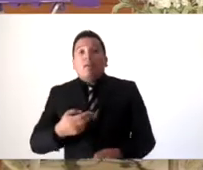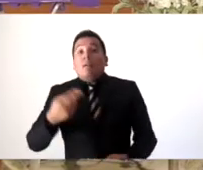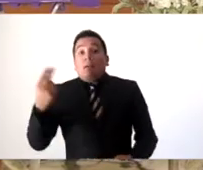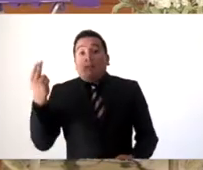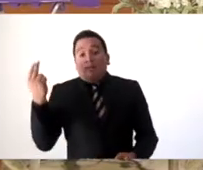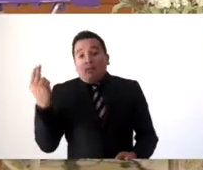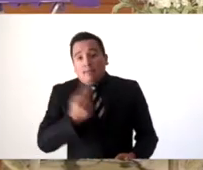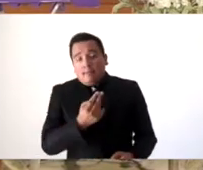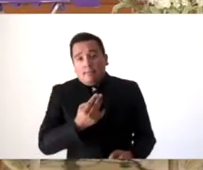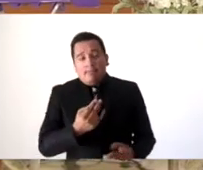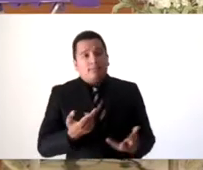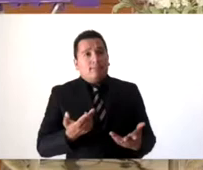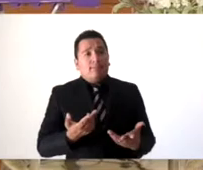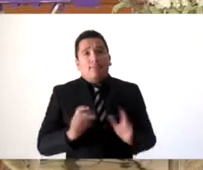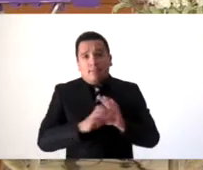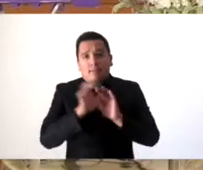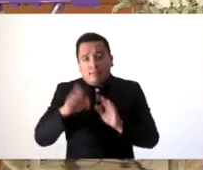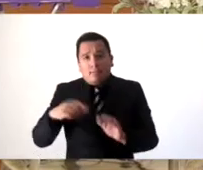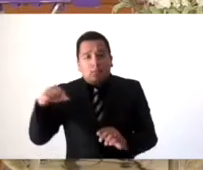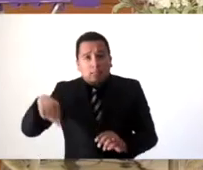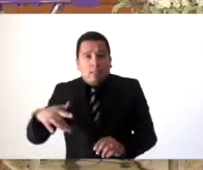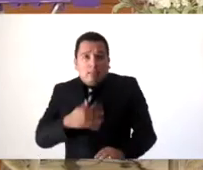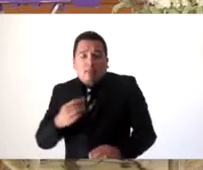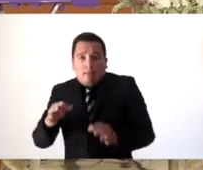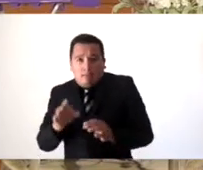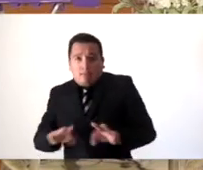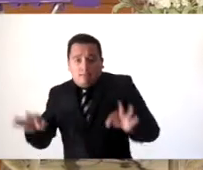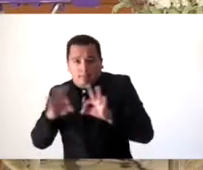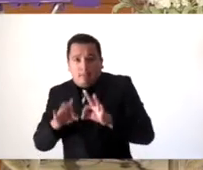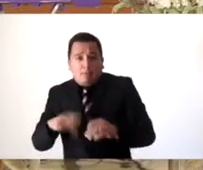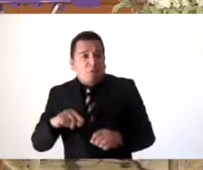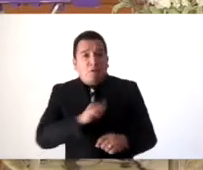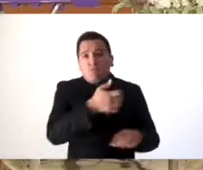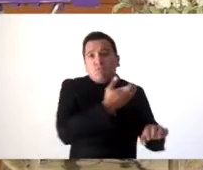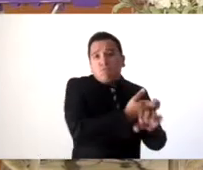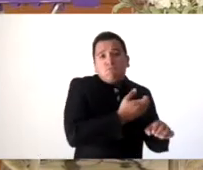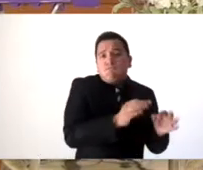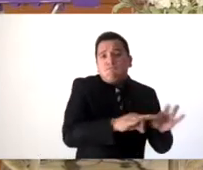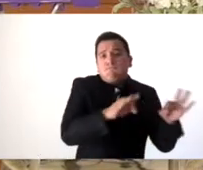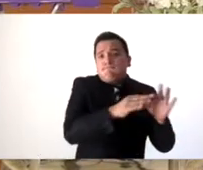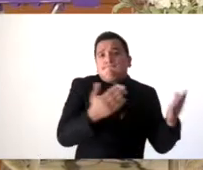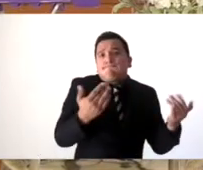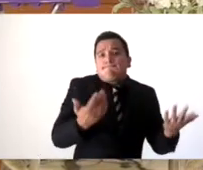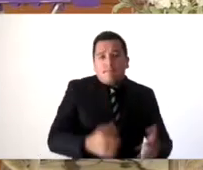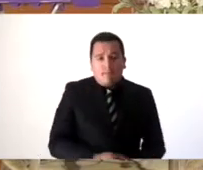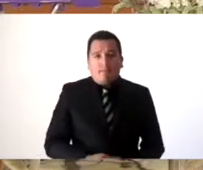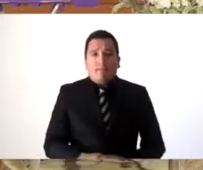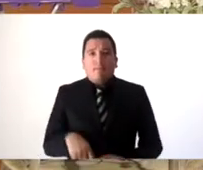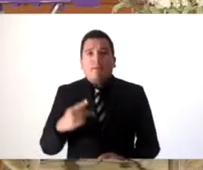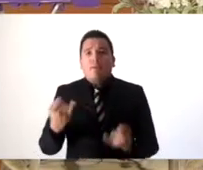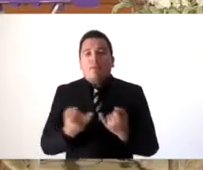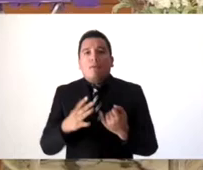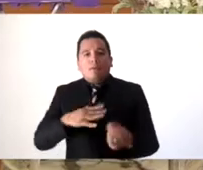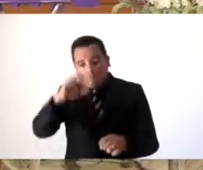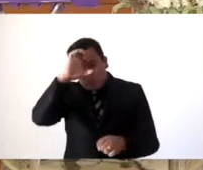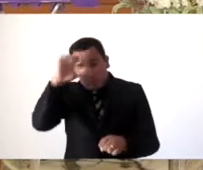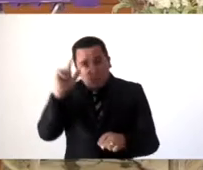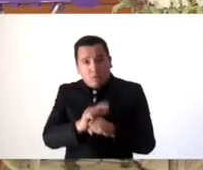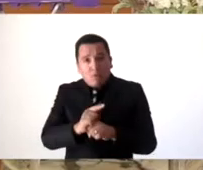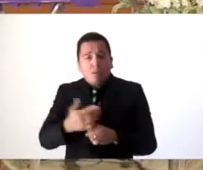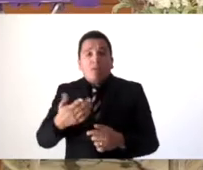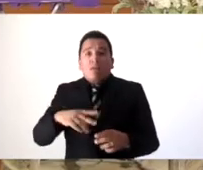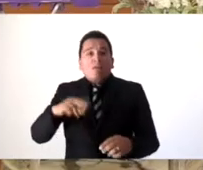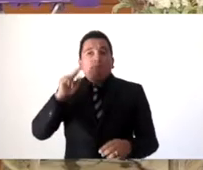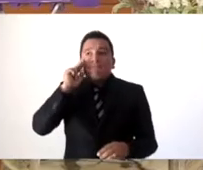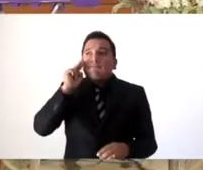no necesariamente lo que para un estado es importante, para otro estado lo es. Como también